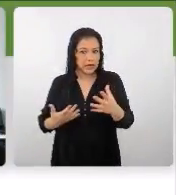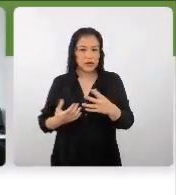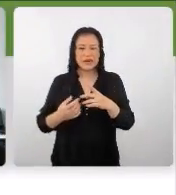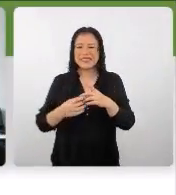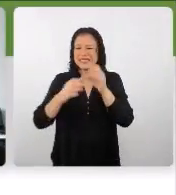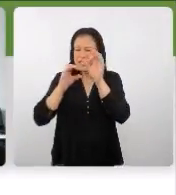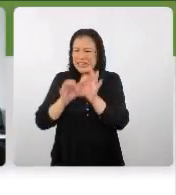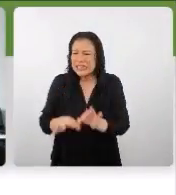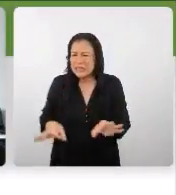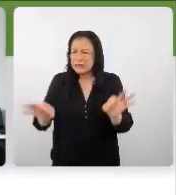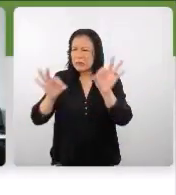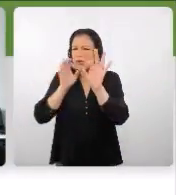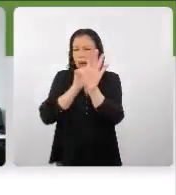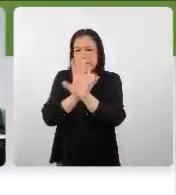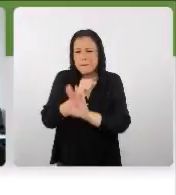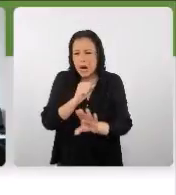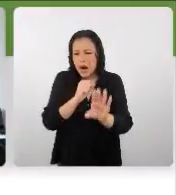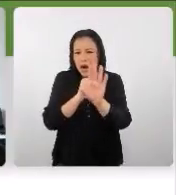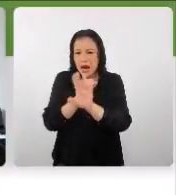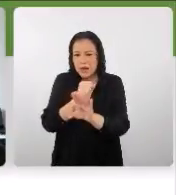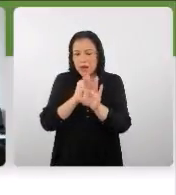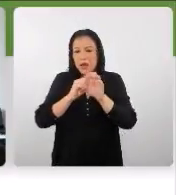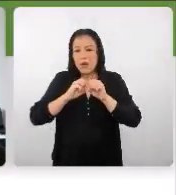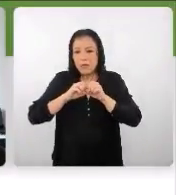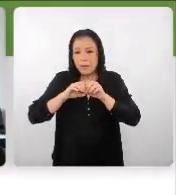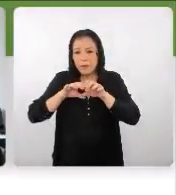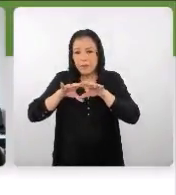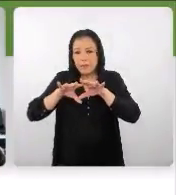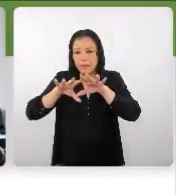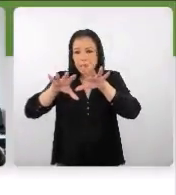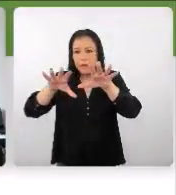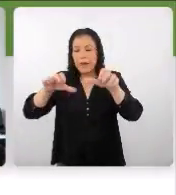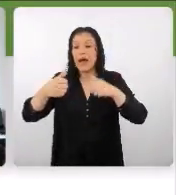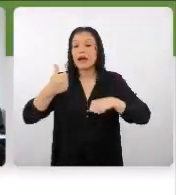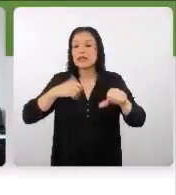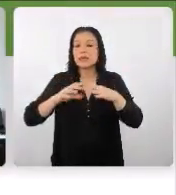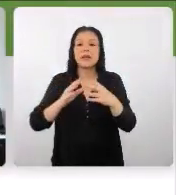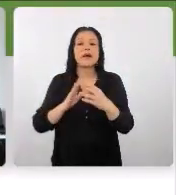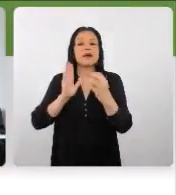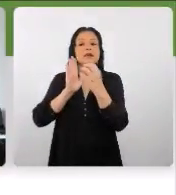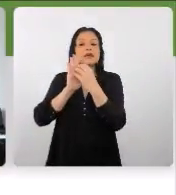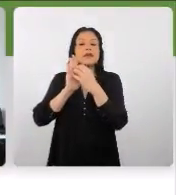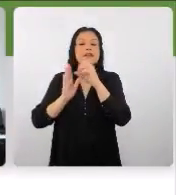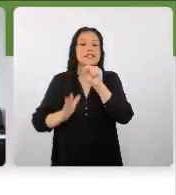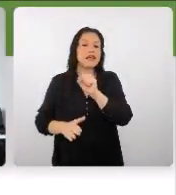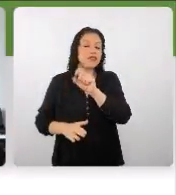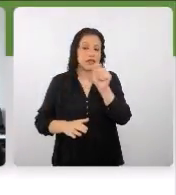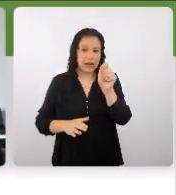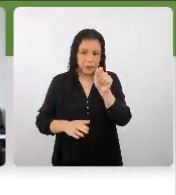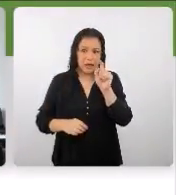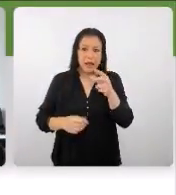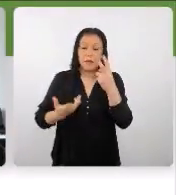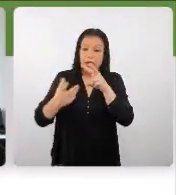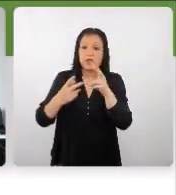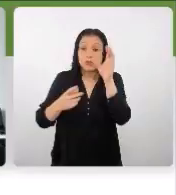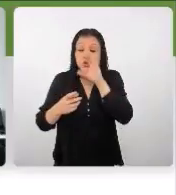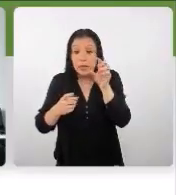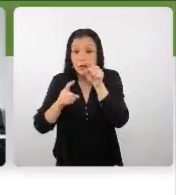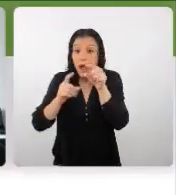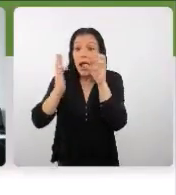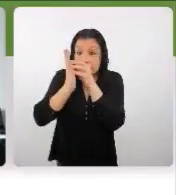clave difundir este tipo de actividades bajo el sello de Safe Travel, ya que ellos están demandando